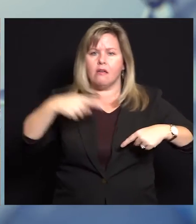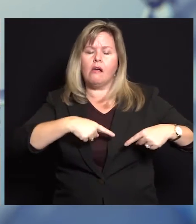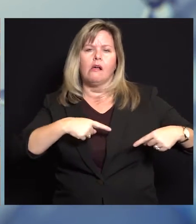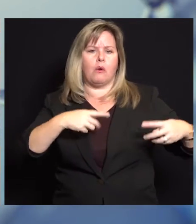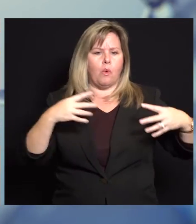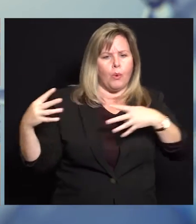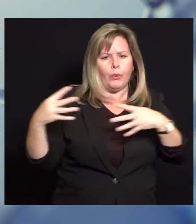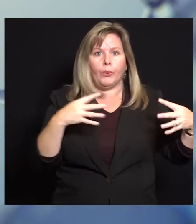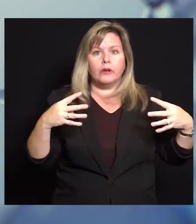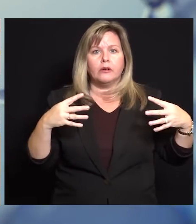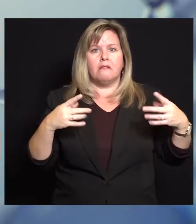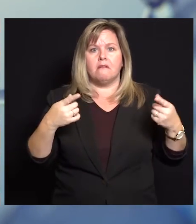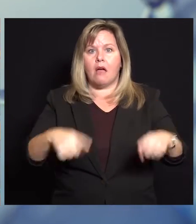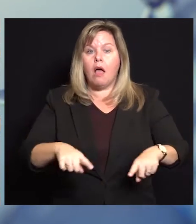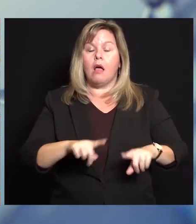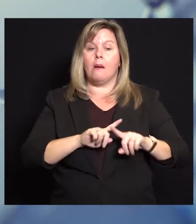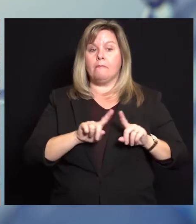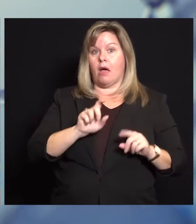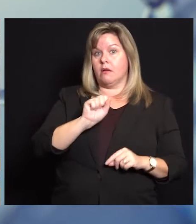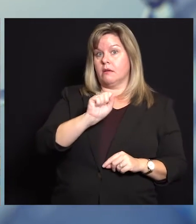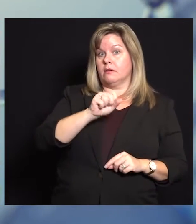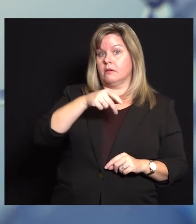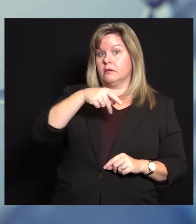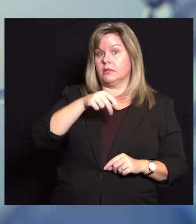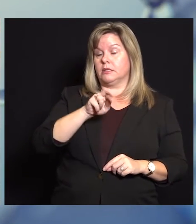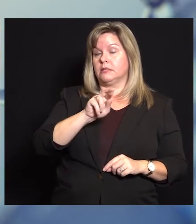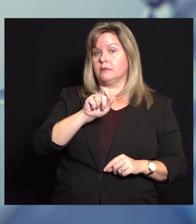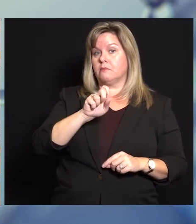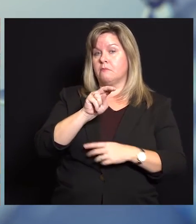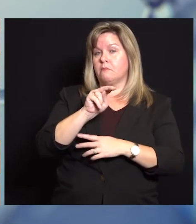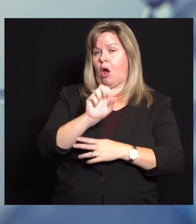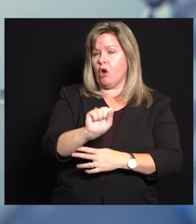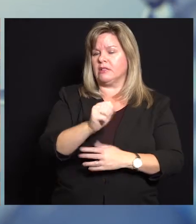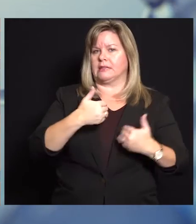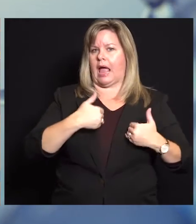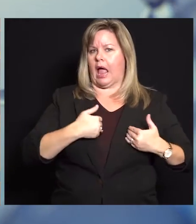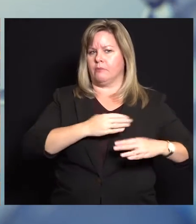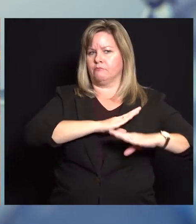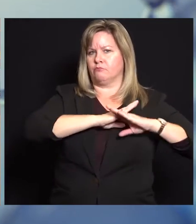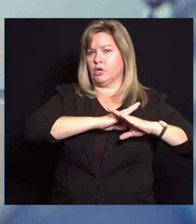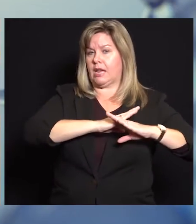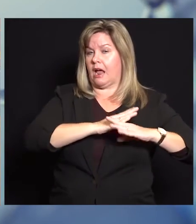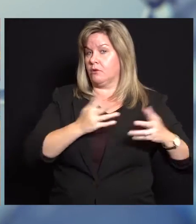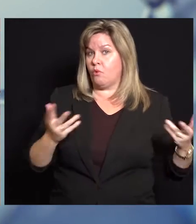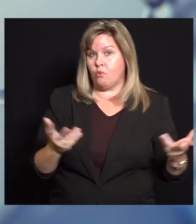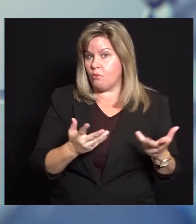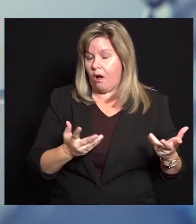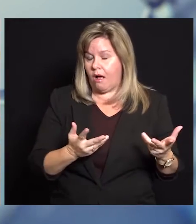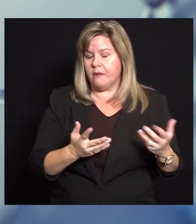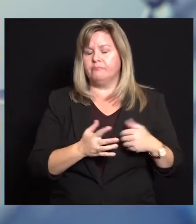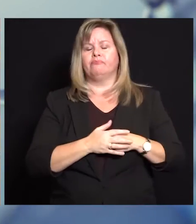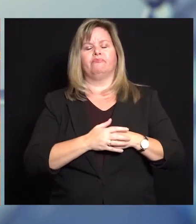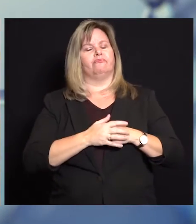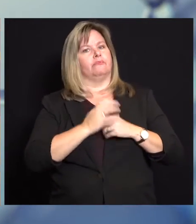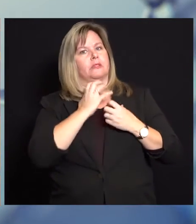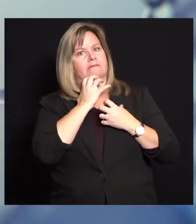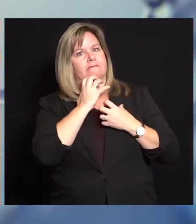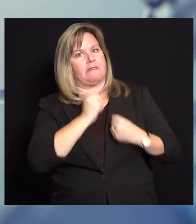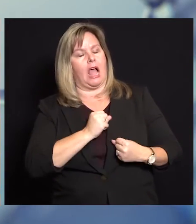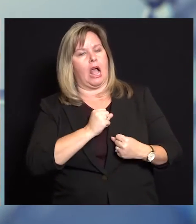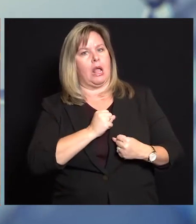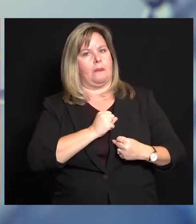espartanos estaba totalmente abrumados por números superiores y constante granizo de flechas de sus enemigos